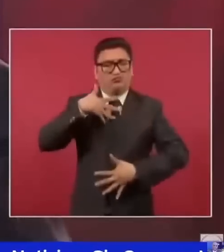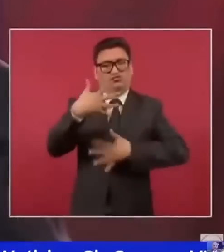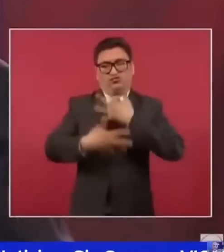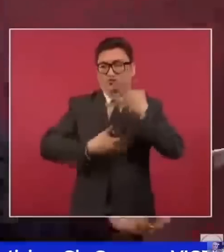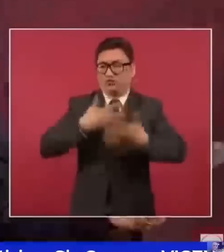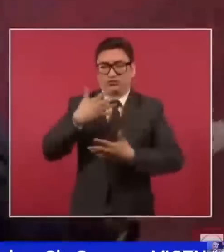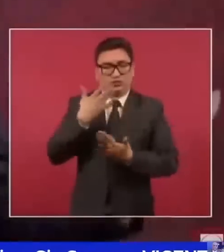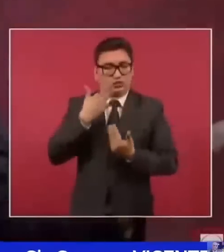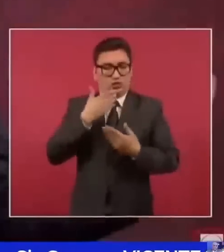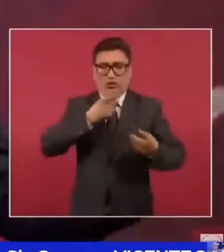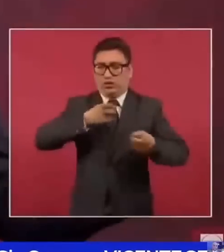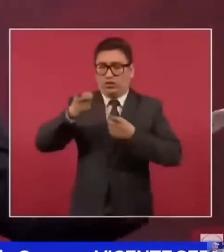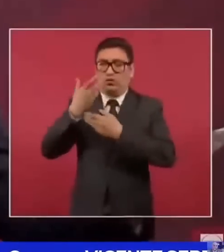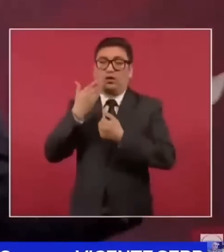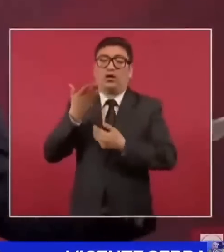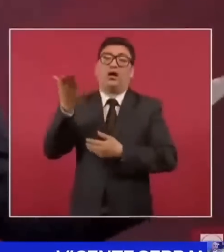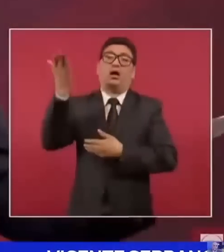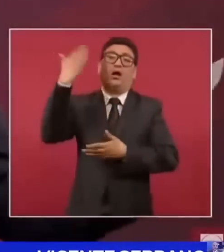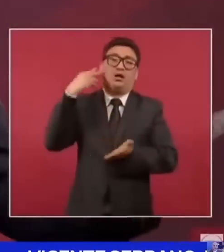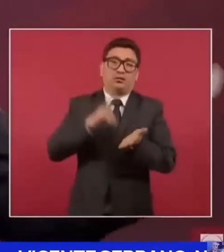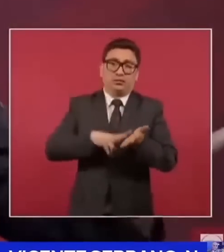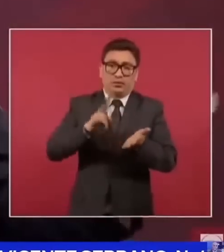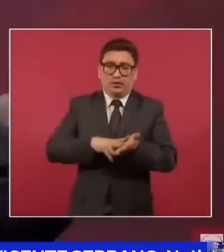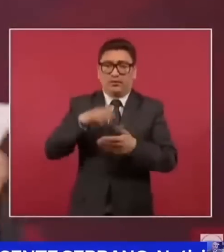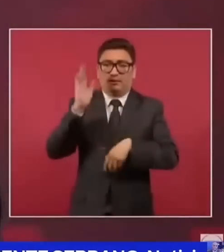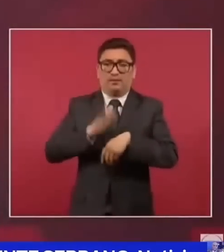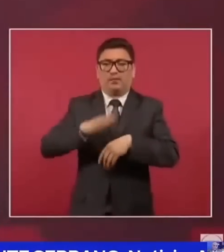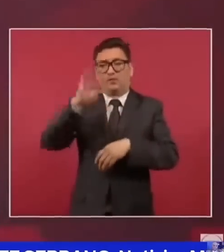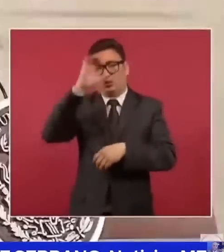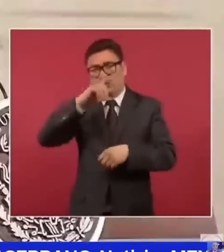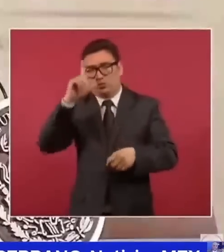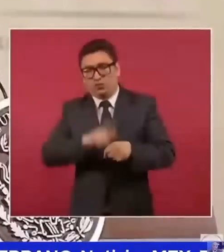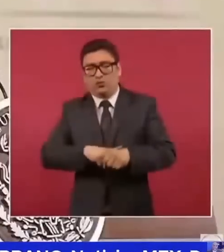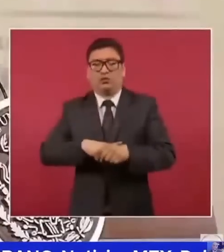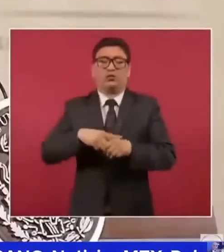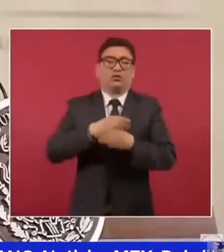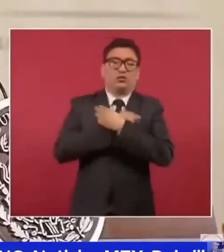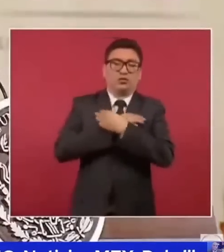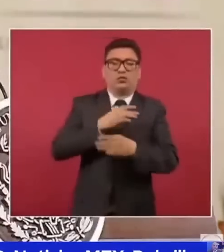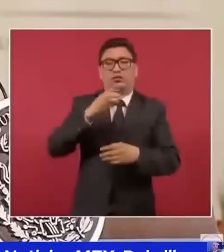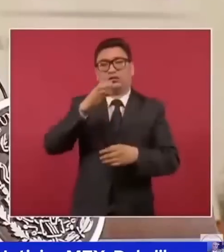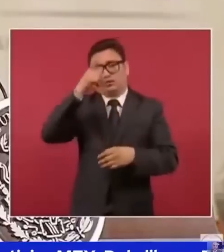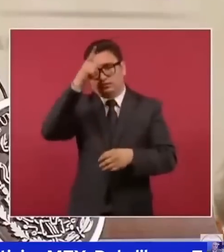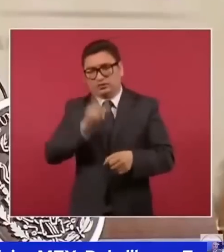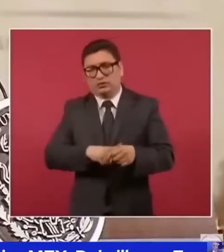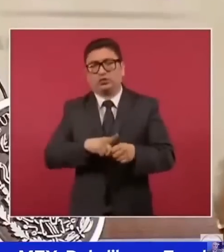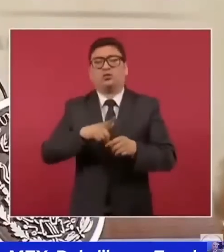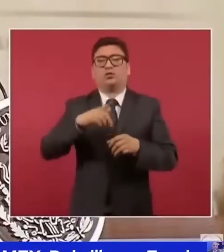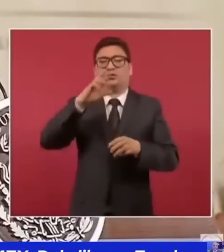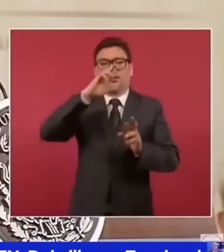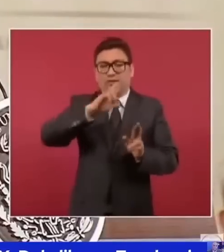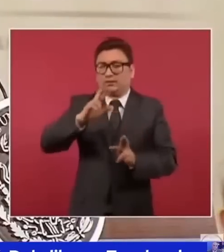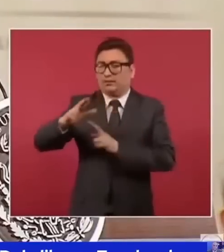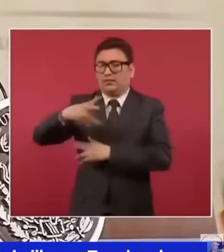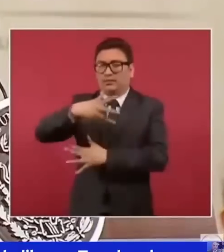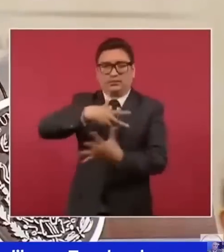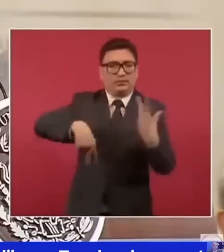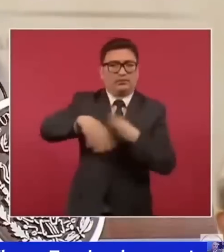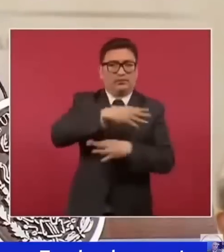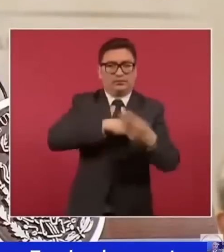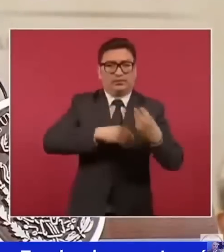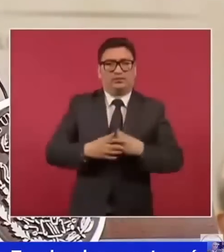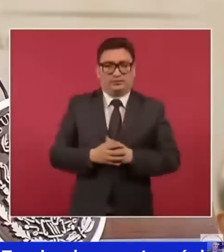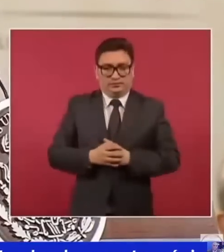valores culturales, morales, espirituales, más respeto y diría